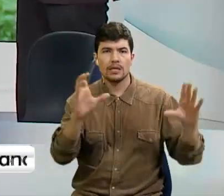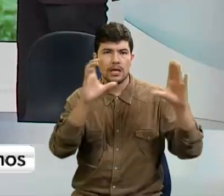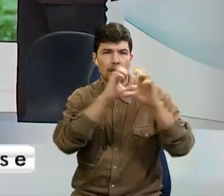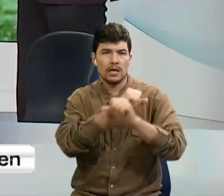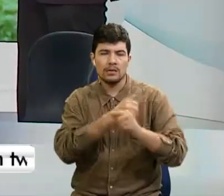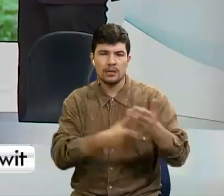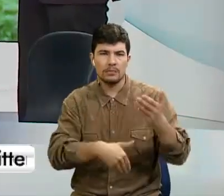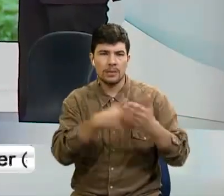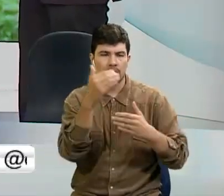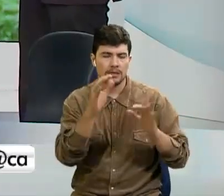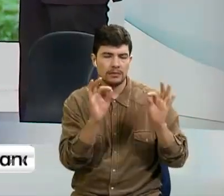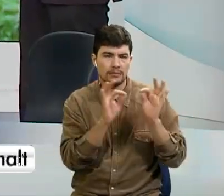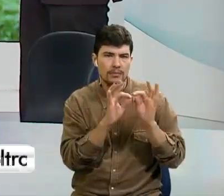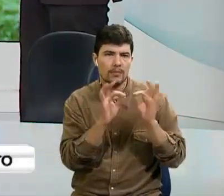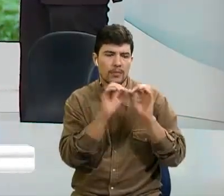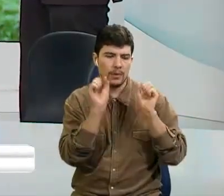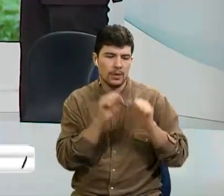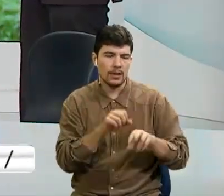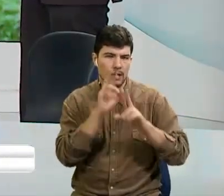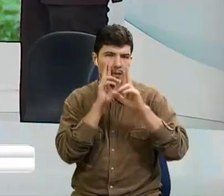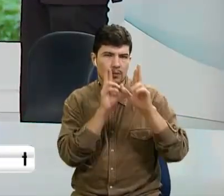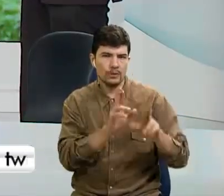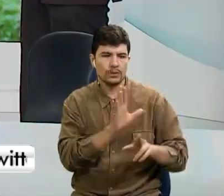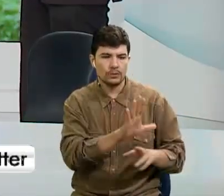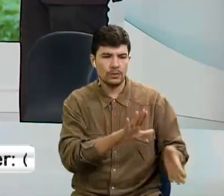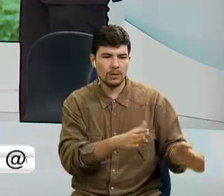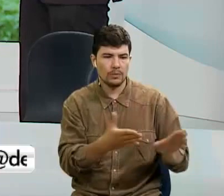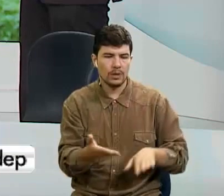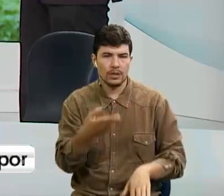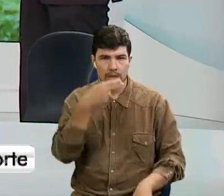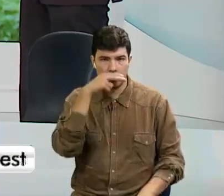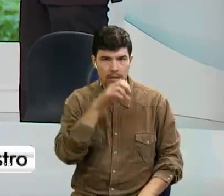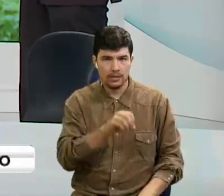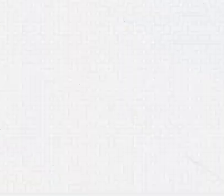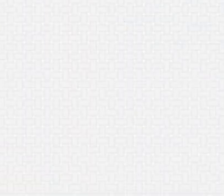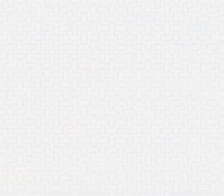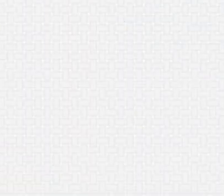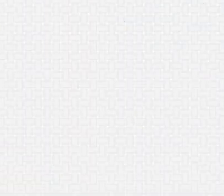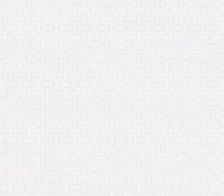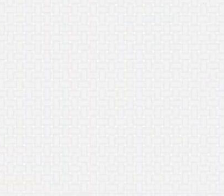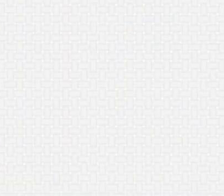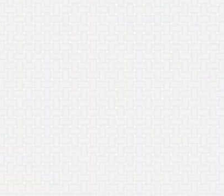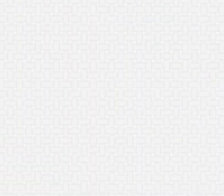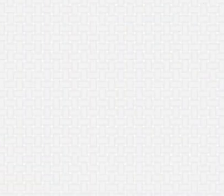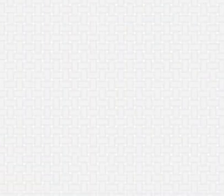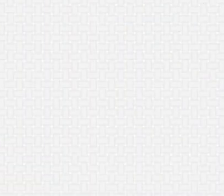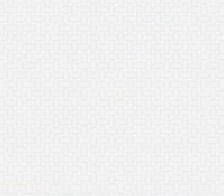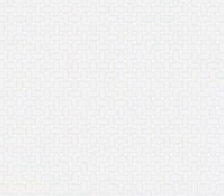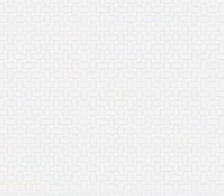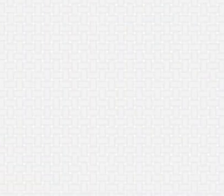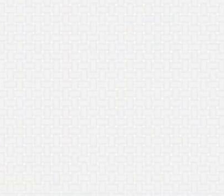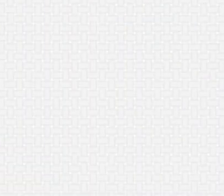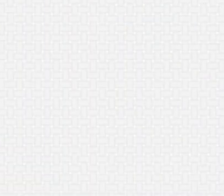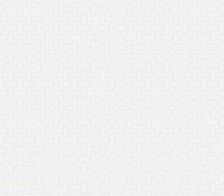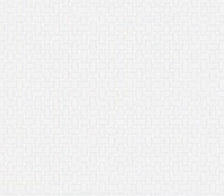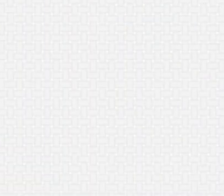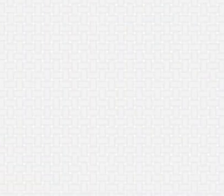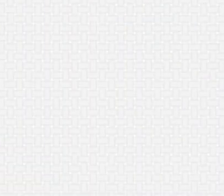Eucaristía para conmemorar pues la muerte del Pequeño Nicolás Eso es todo por el momento sigan ustedes en estudio